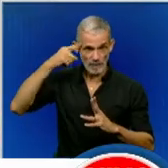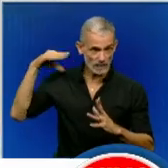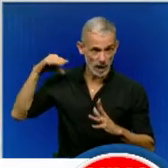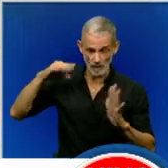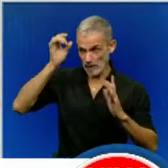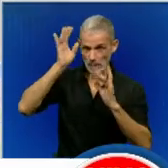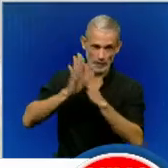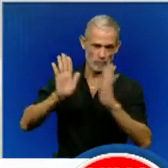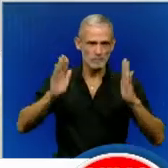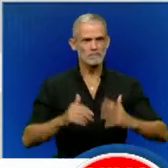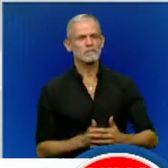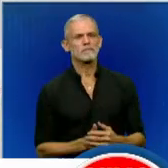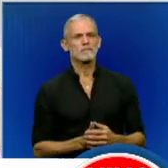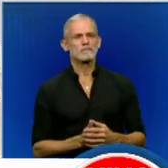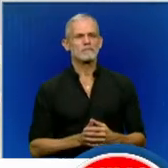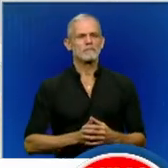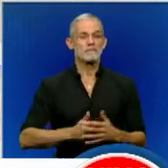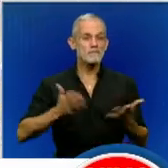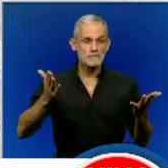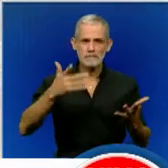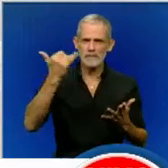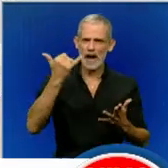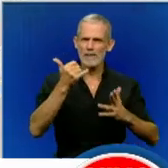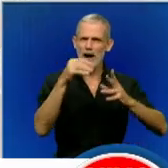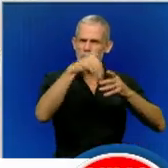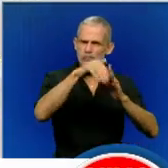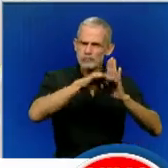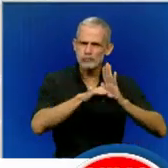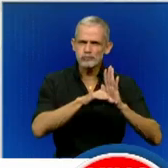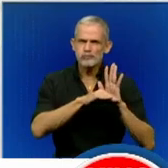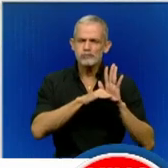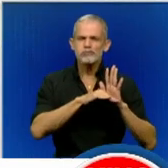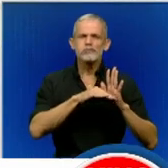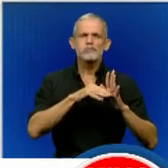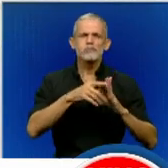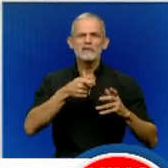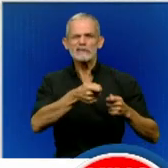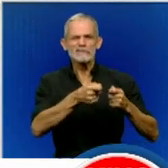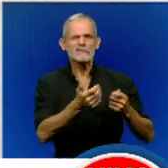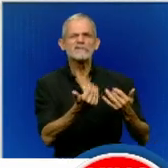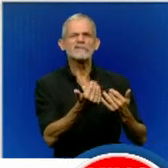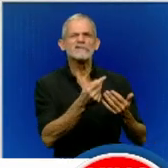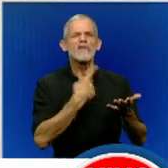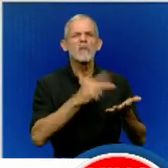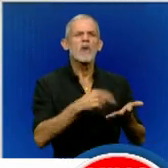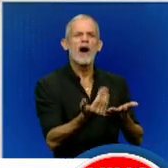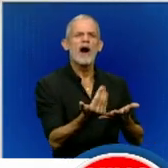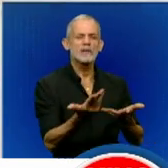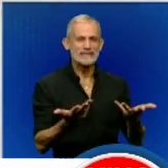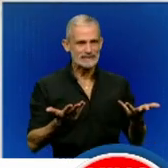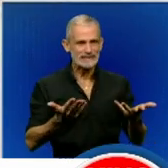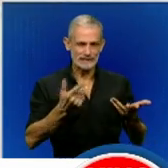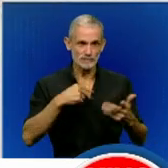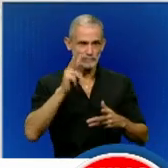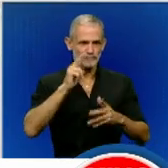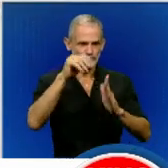disculpe este tenía un contenido como decía se conocía como apt fiscal porque fuertemente se veía en